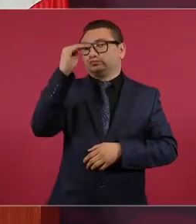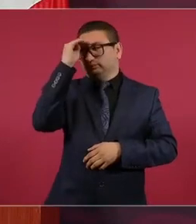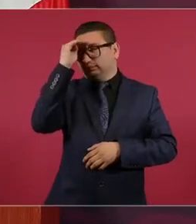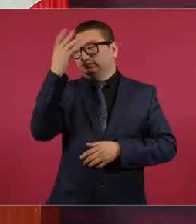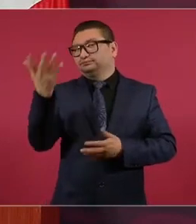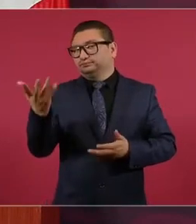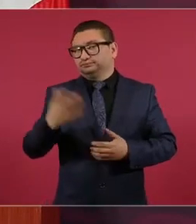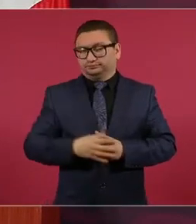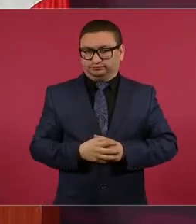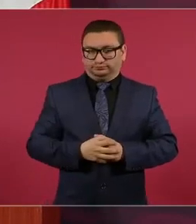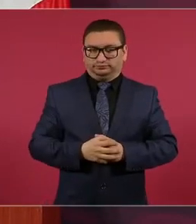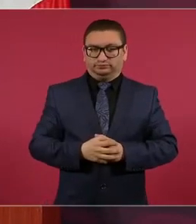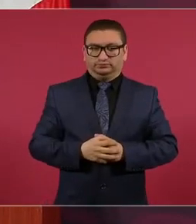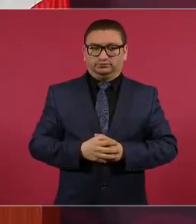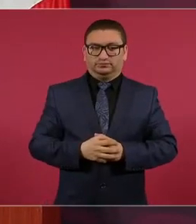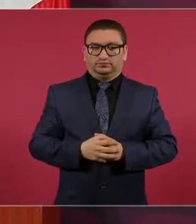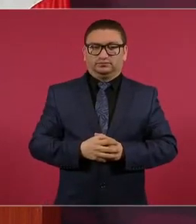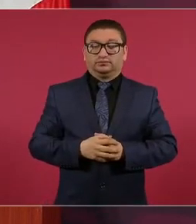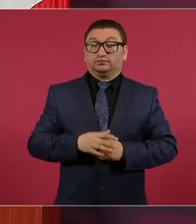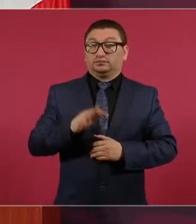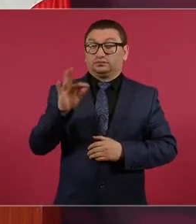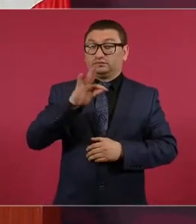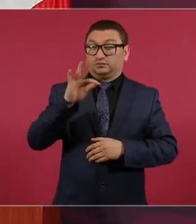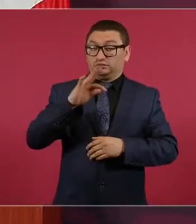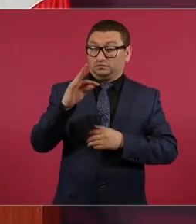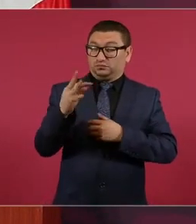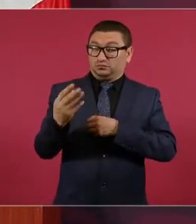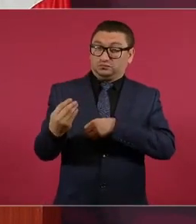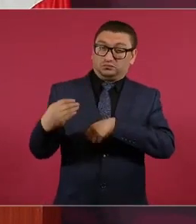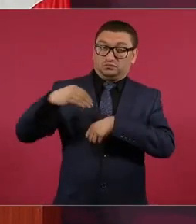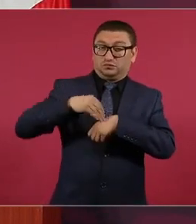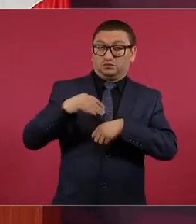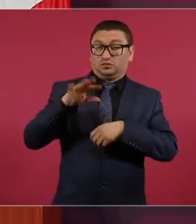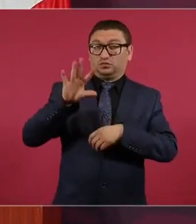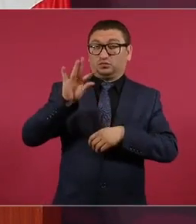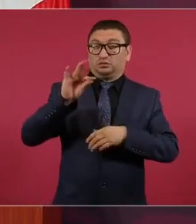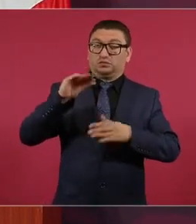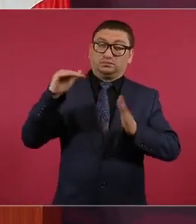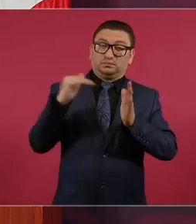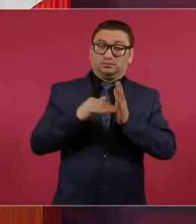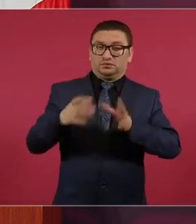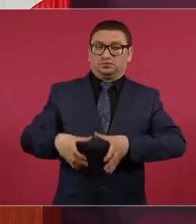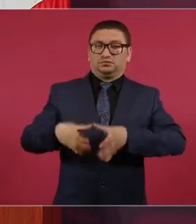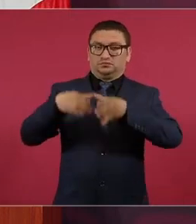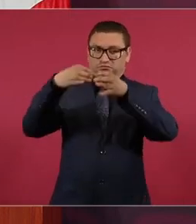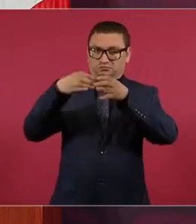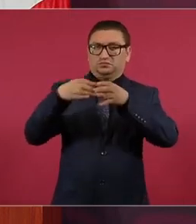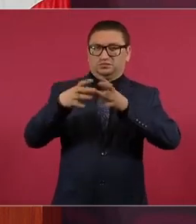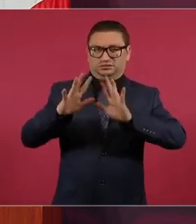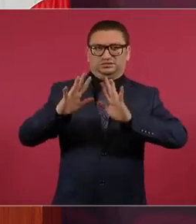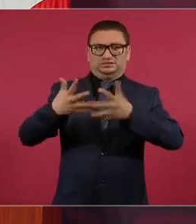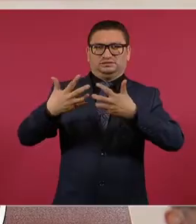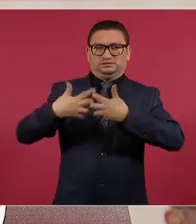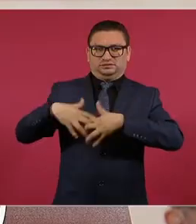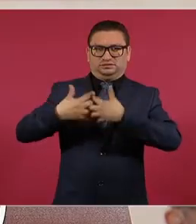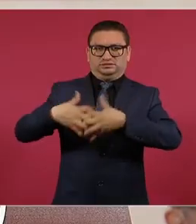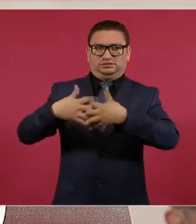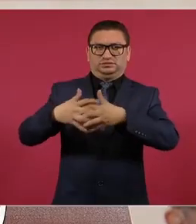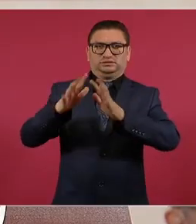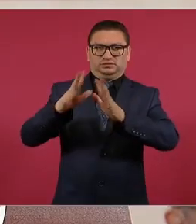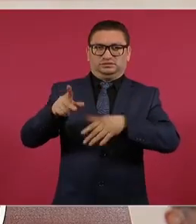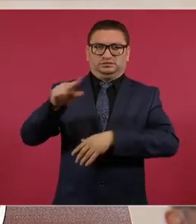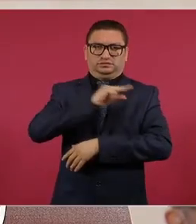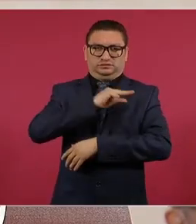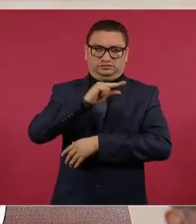futuro si se añaden 40.000 barriles que ya están produciendo